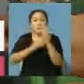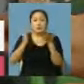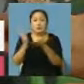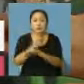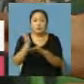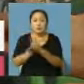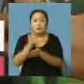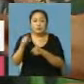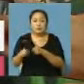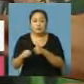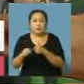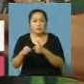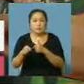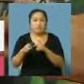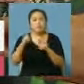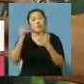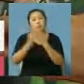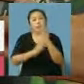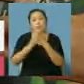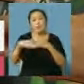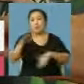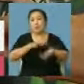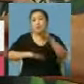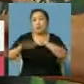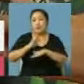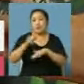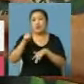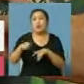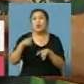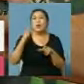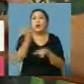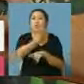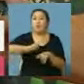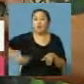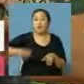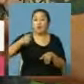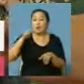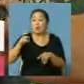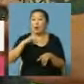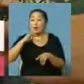Producción, el Ministerio de Infraestructura, o sea, el Ejecutivo Provincial, diríamos,